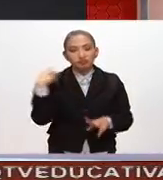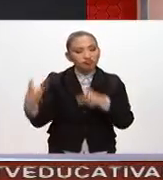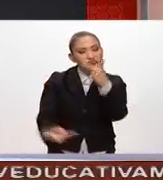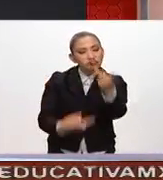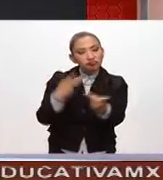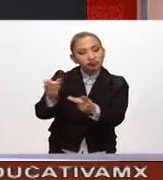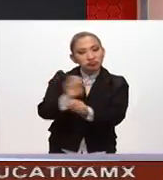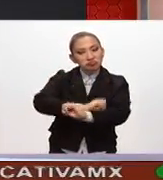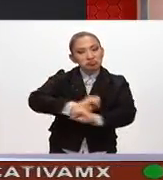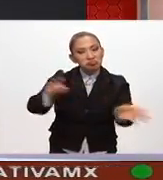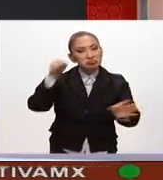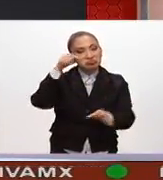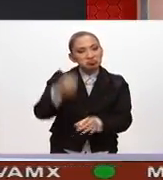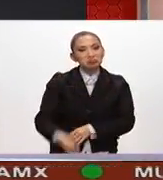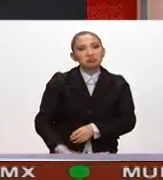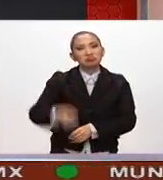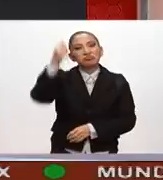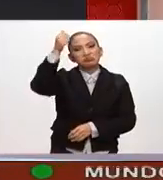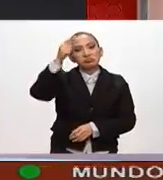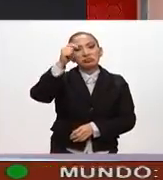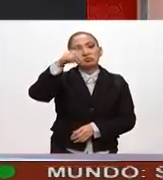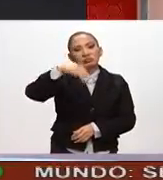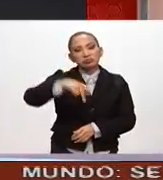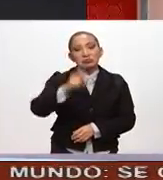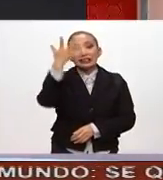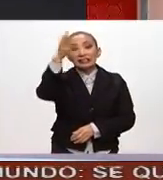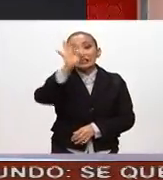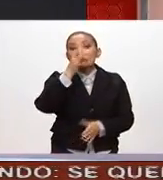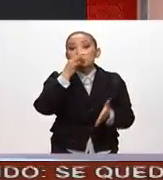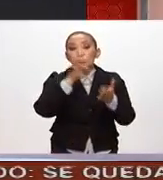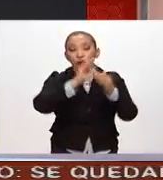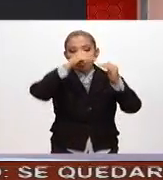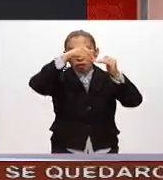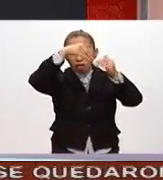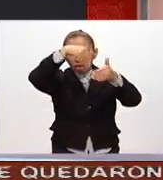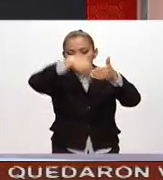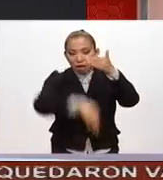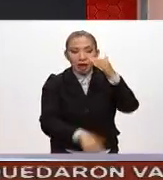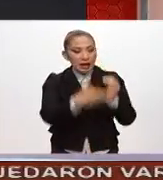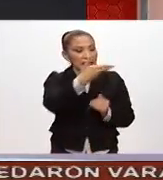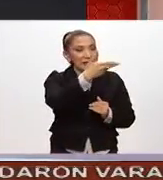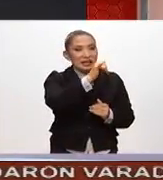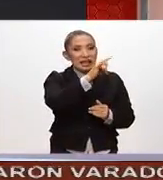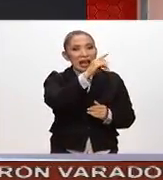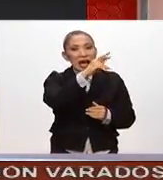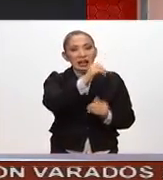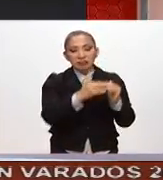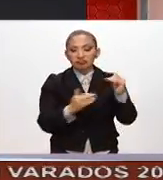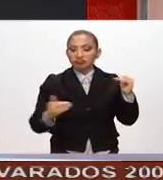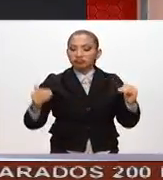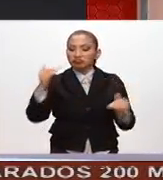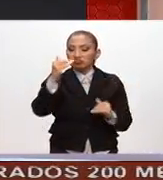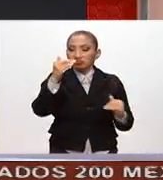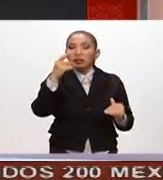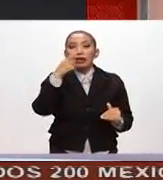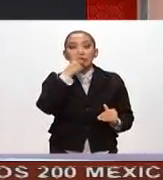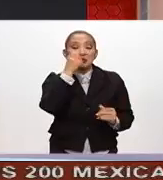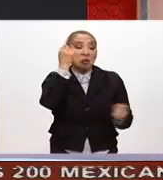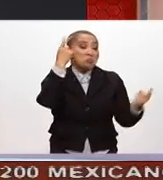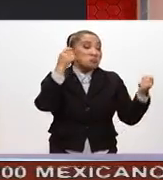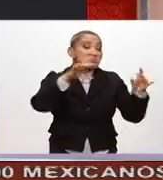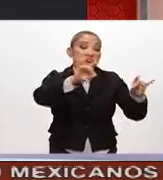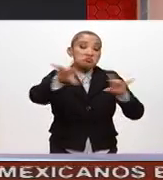es reveladora. Por primera vez Donald Trump cae 10 puntos frente a Hillary Clinton, muchos dicen, o